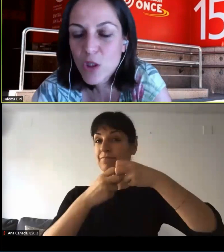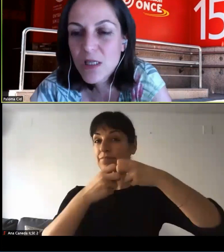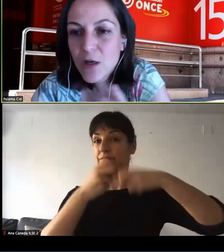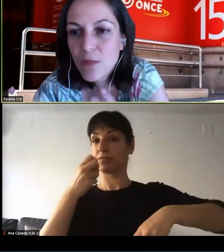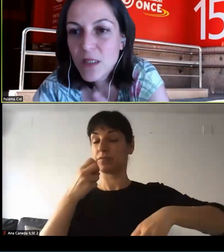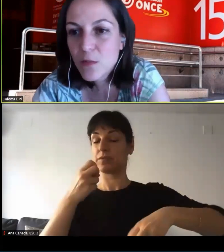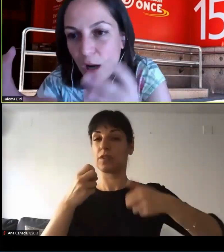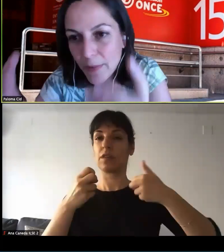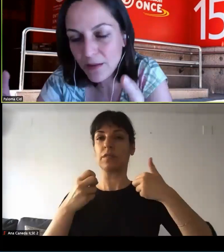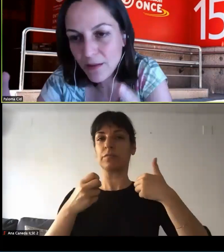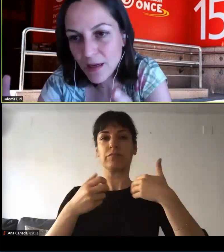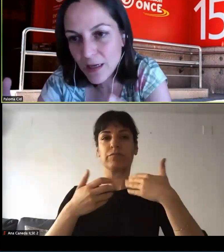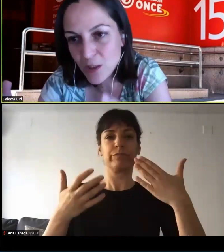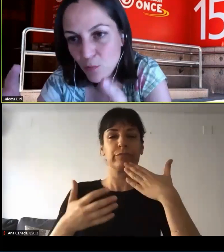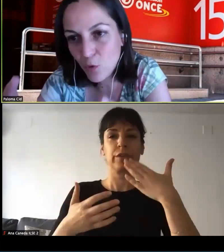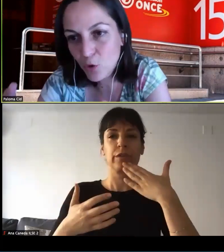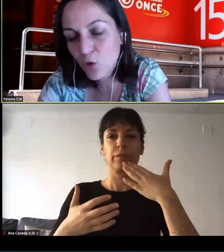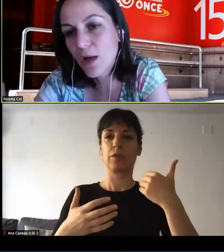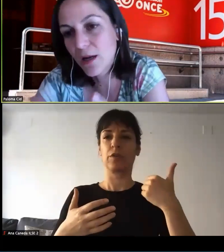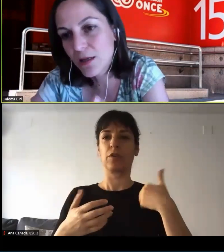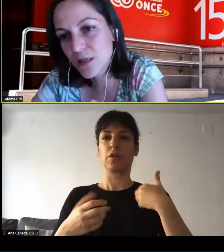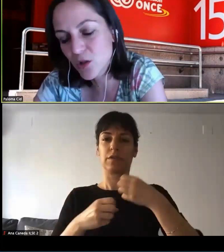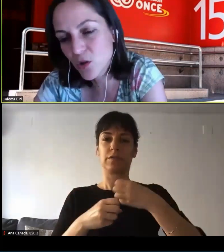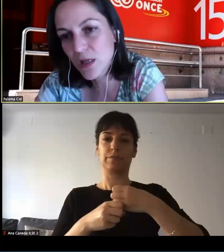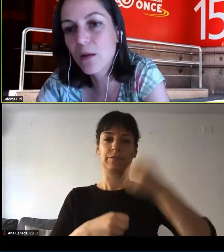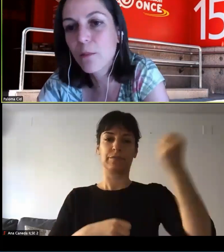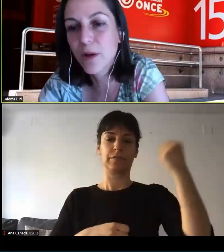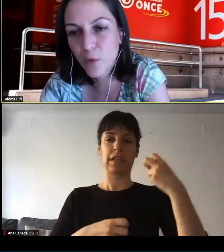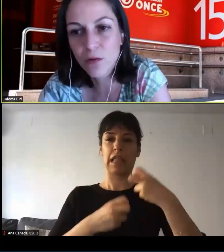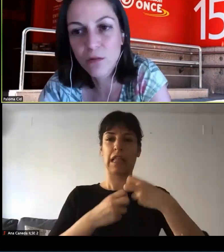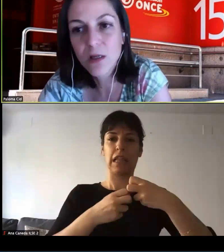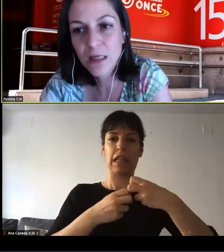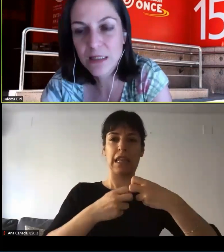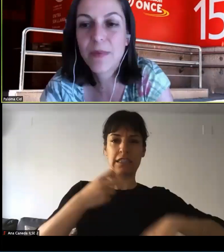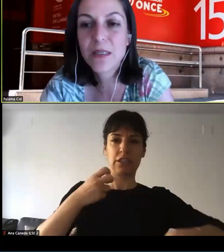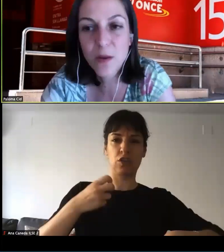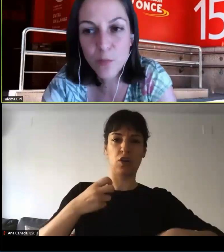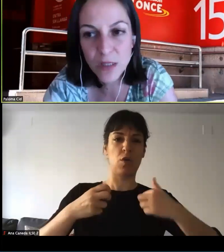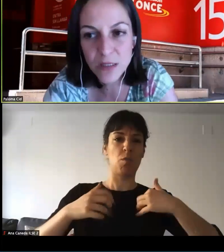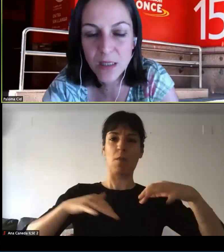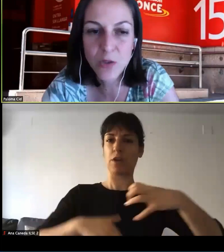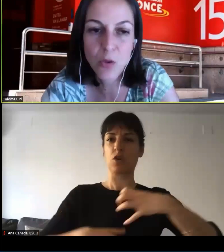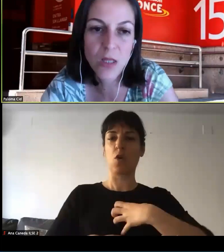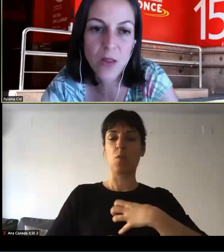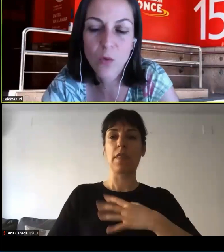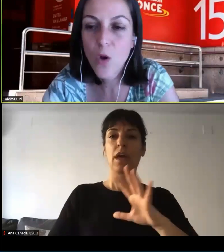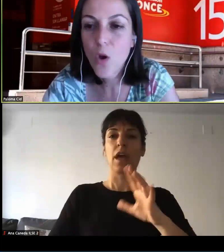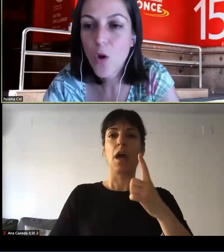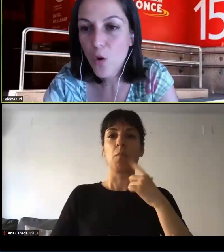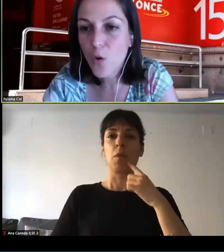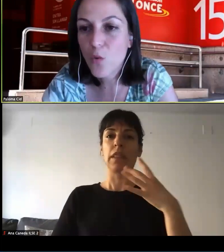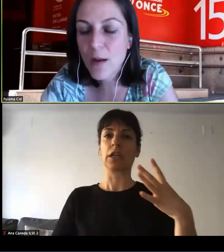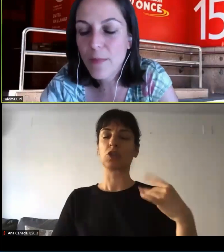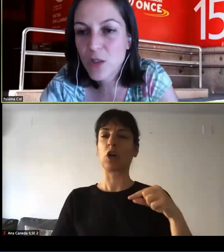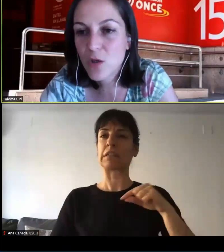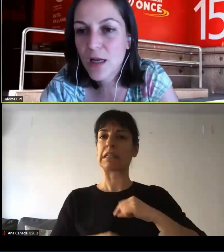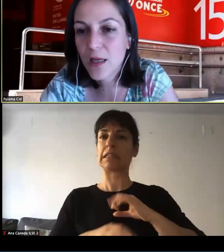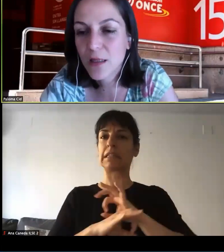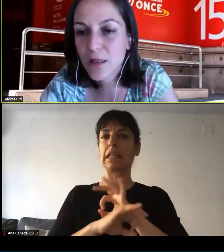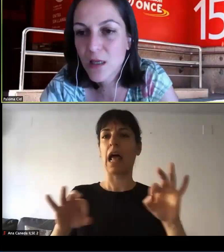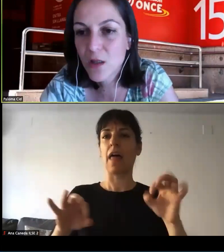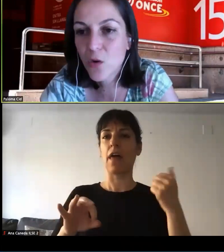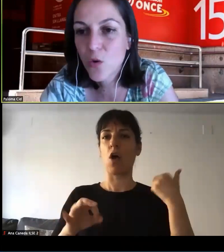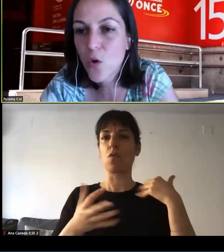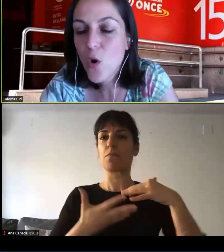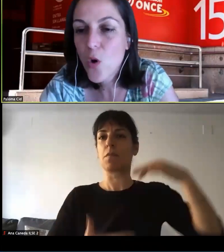no es lo mismo la parte de la lesión motora que la sensorial, pero bueno, que sepáis que puede estar asociado. O una persona que